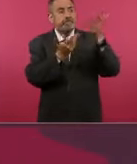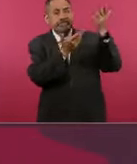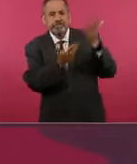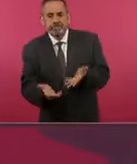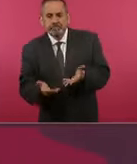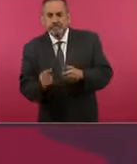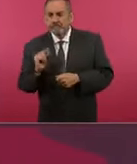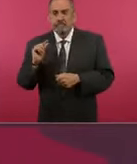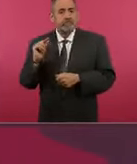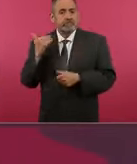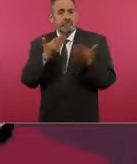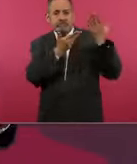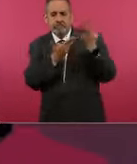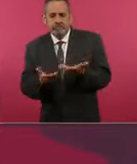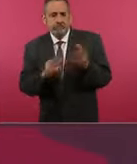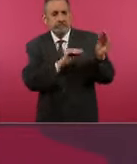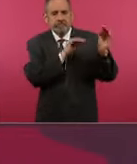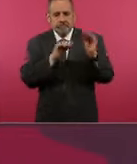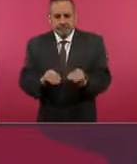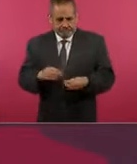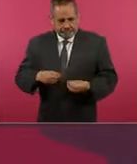los últimos tiempos se han venido a vivir